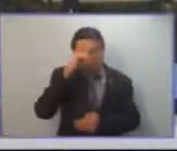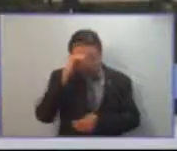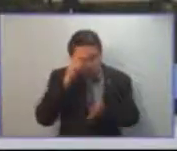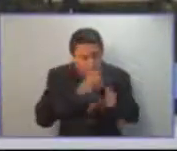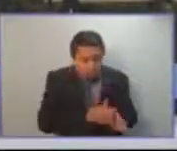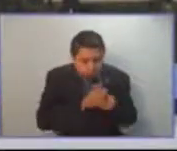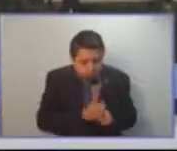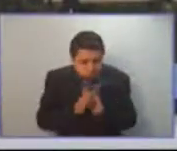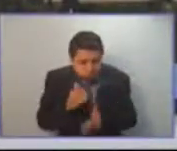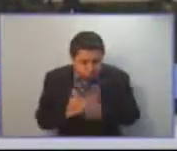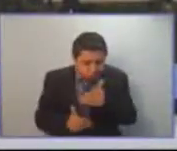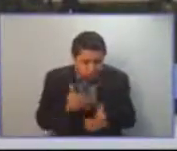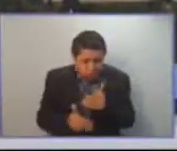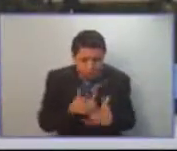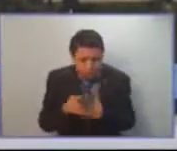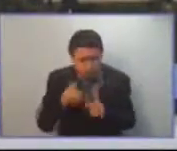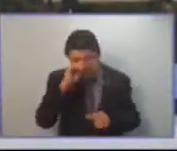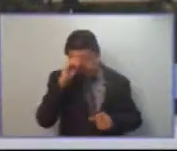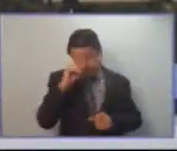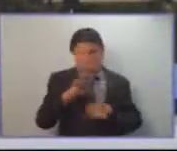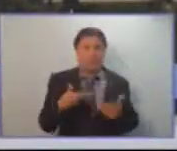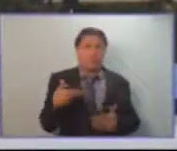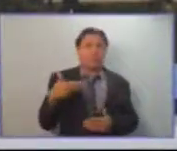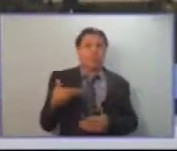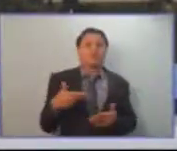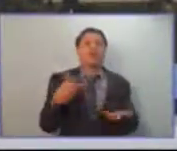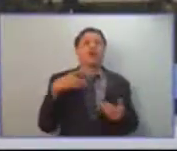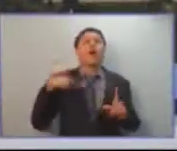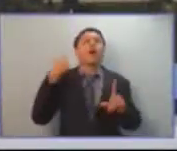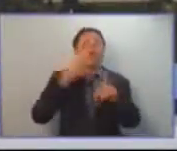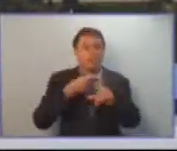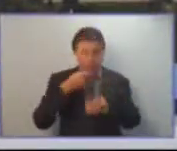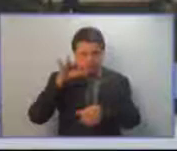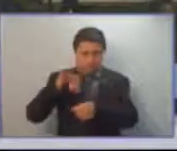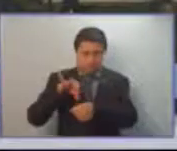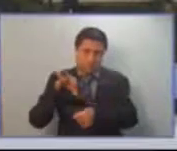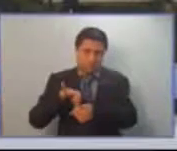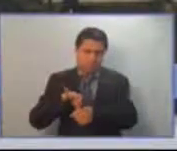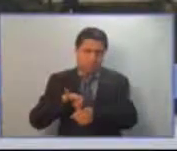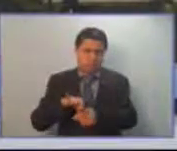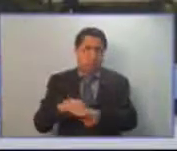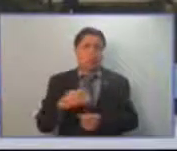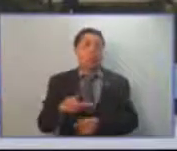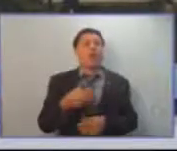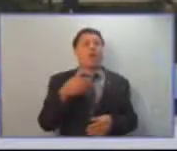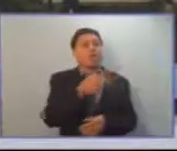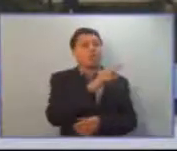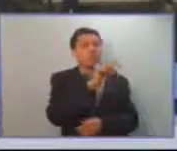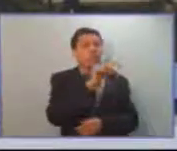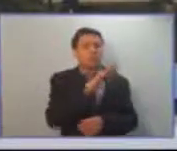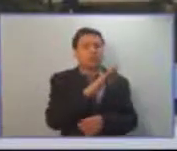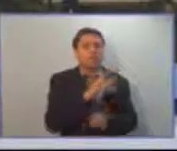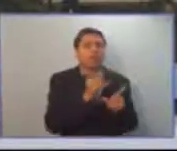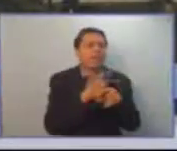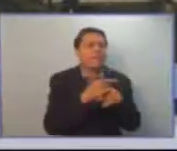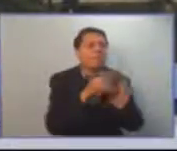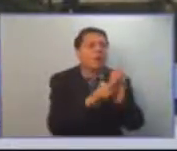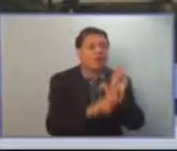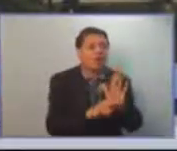planifico este año para trabajar todo el año hasta llegar a las elecciones. Entonces, la comisión tomó a